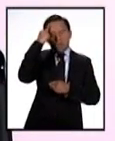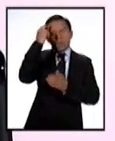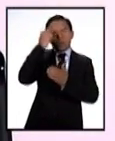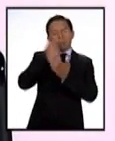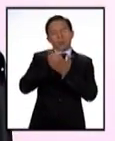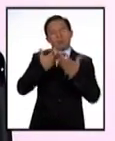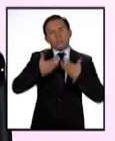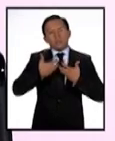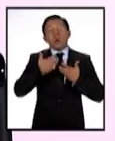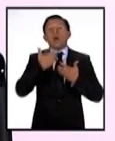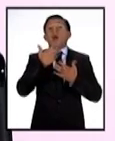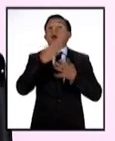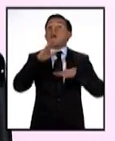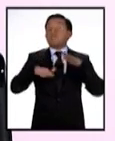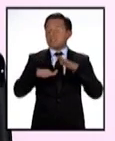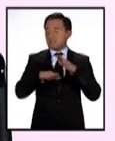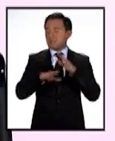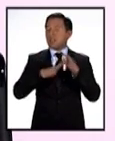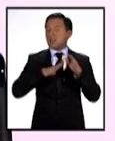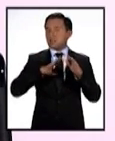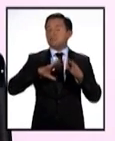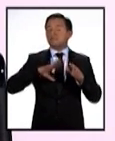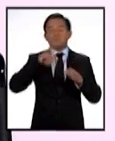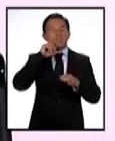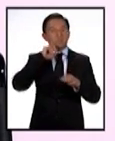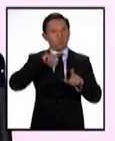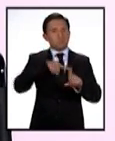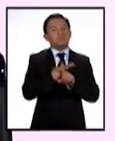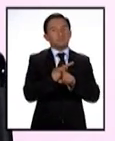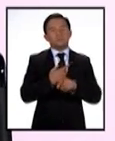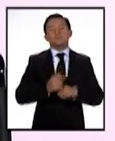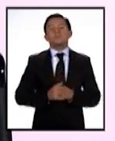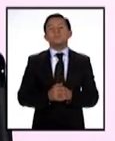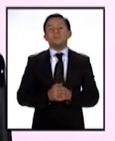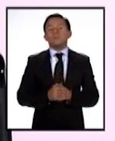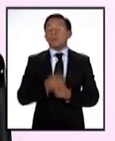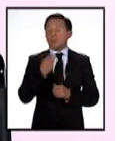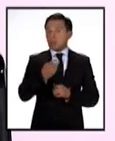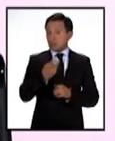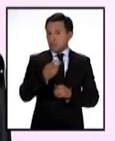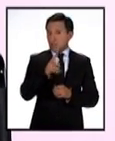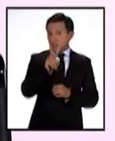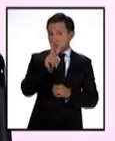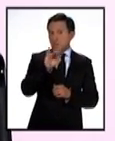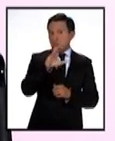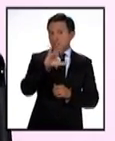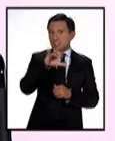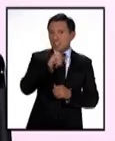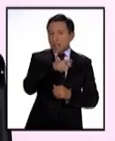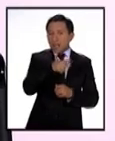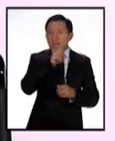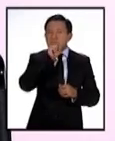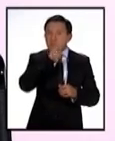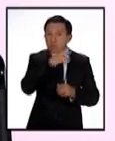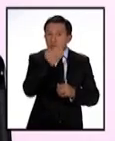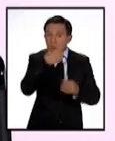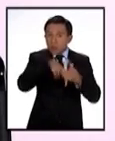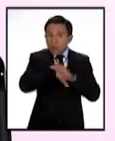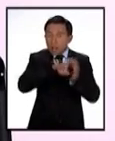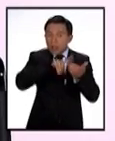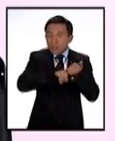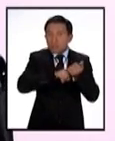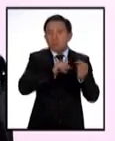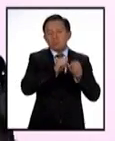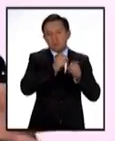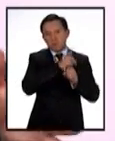es, impidamos lo que puede considerarse la normalización de la violencia, incluso en ese ámbito, en el salón de clases. Seguimos adelante